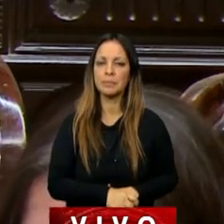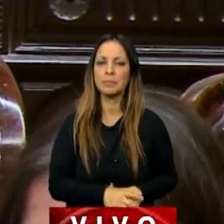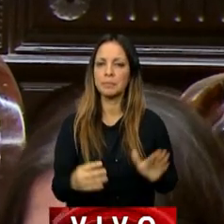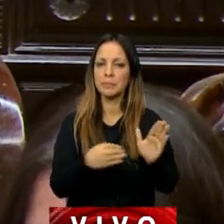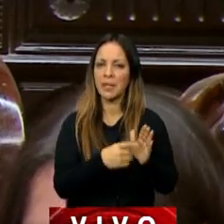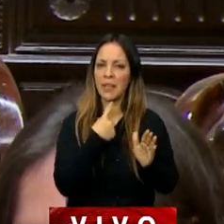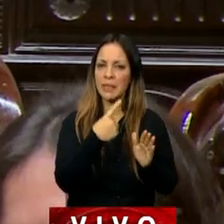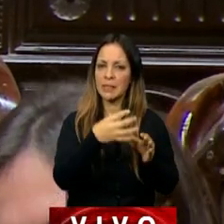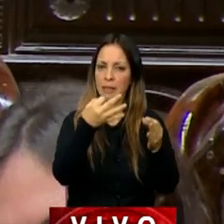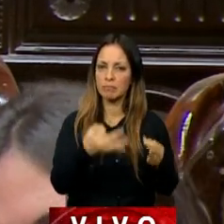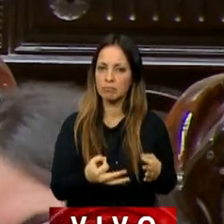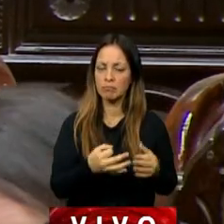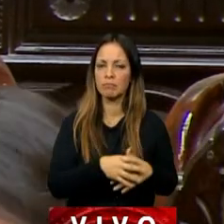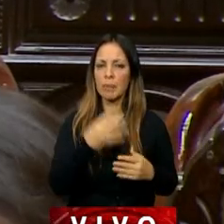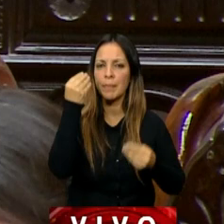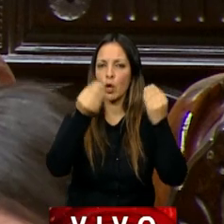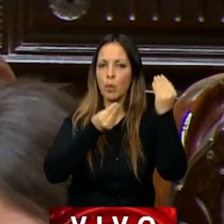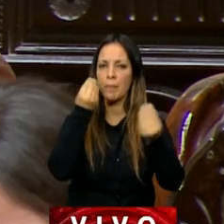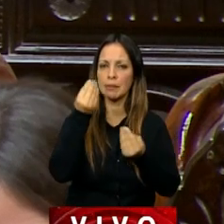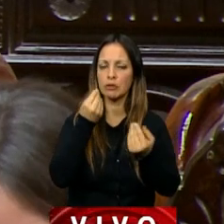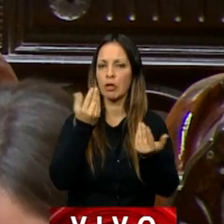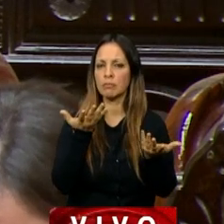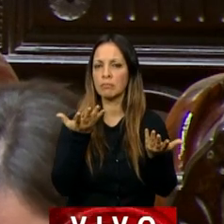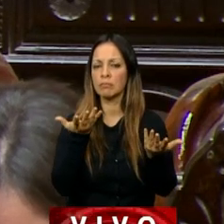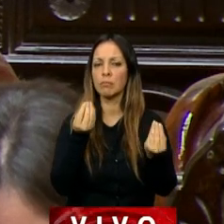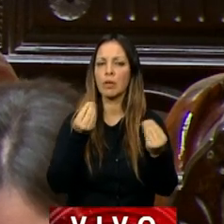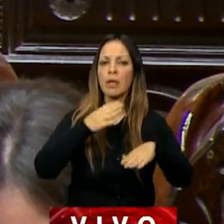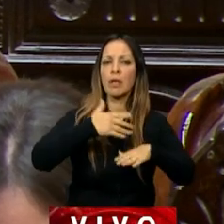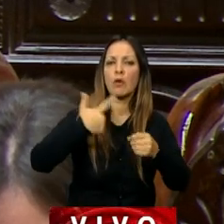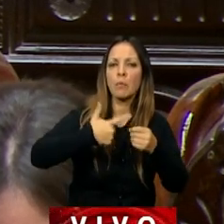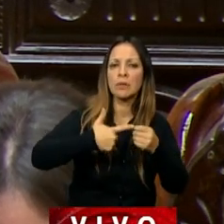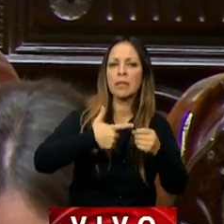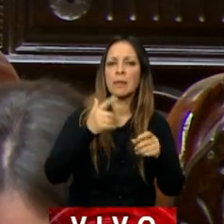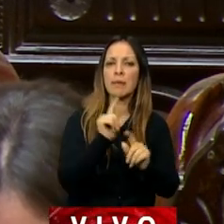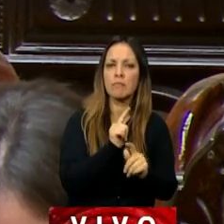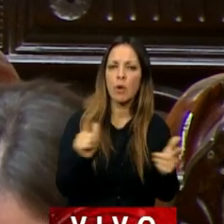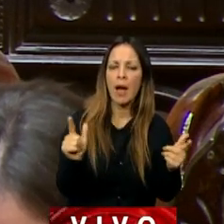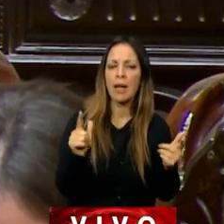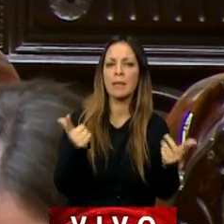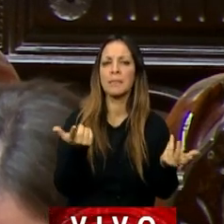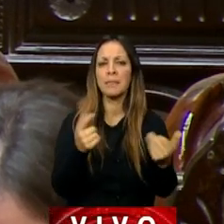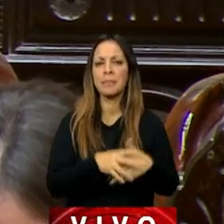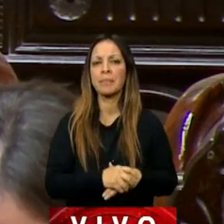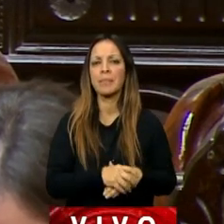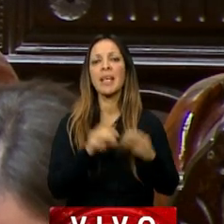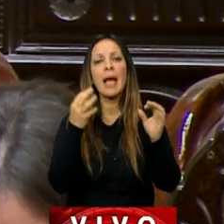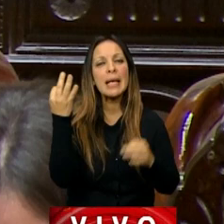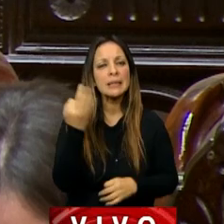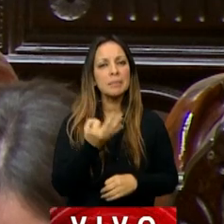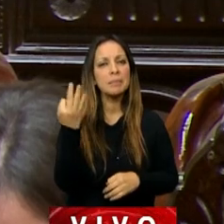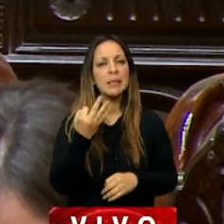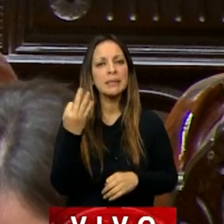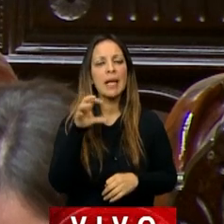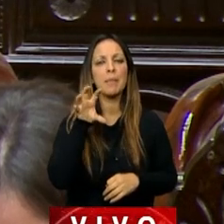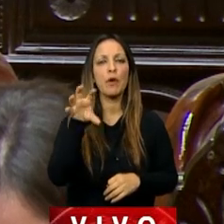dice expresar suma preocupación por la falta de combustible gasoil en el país y en especial